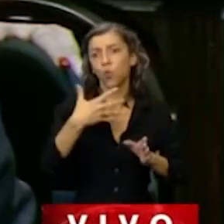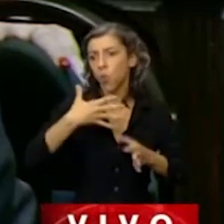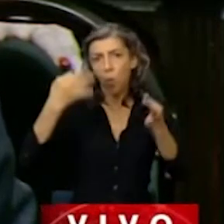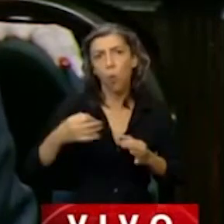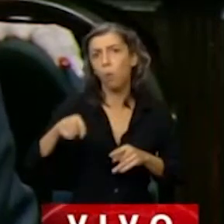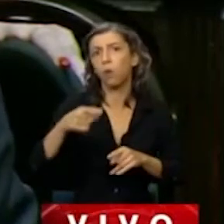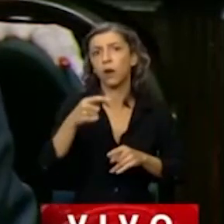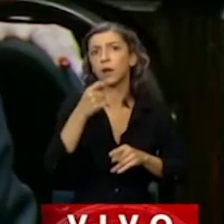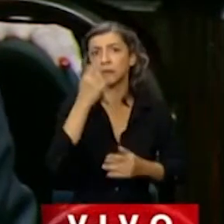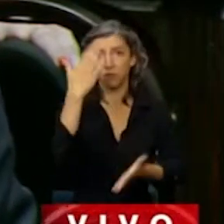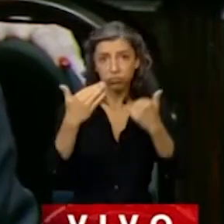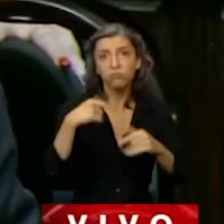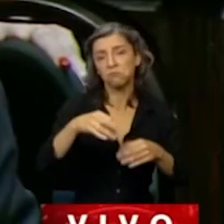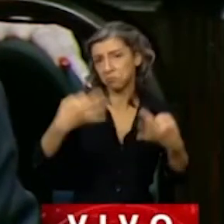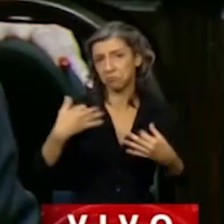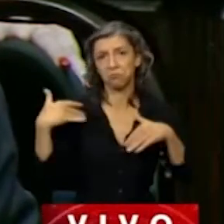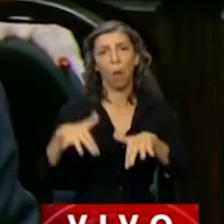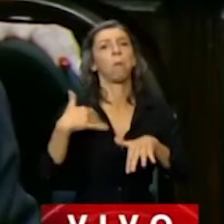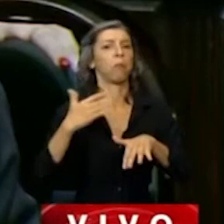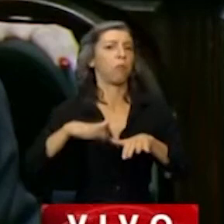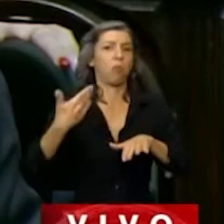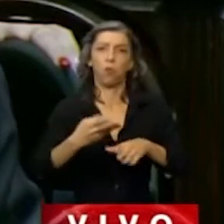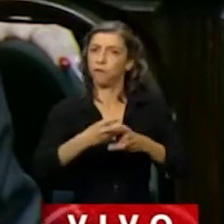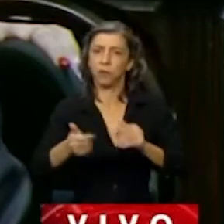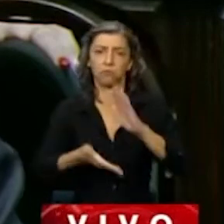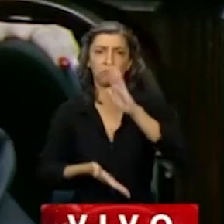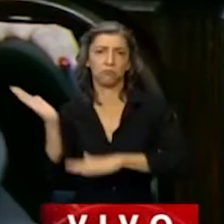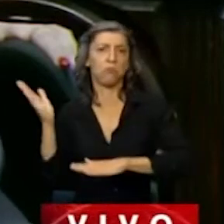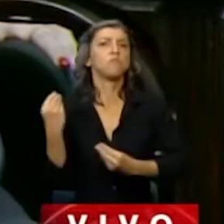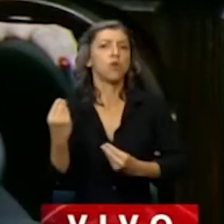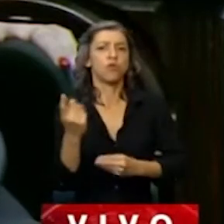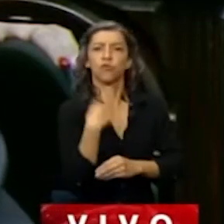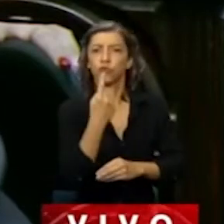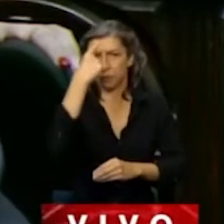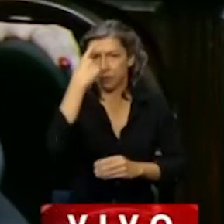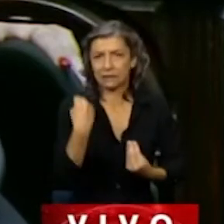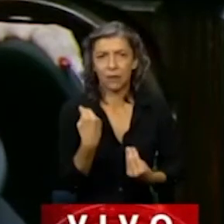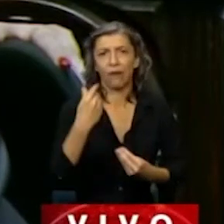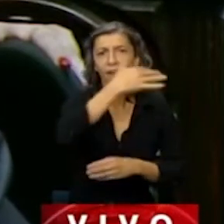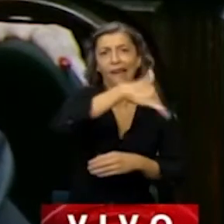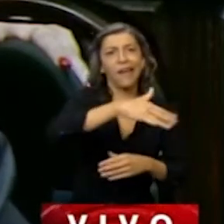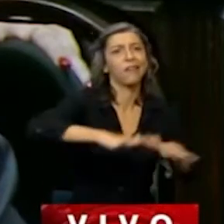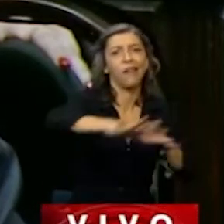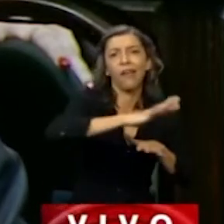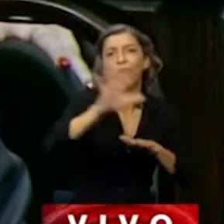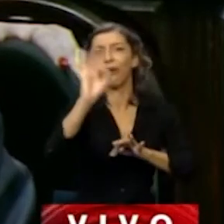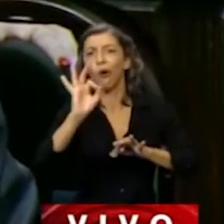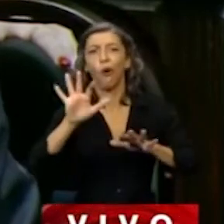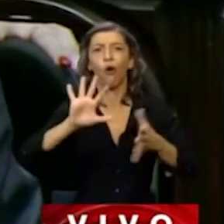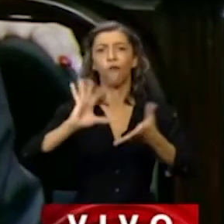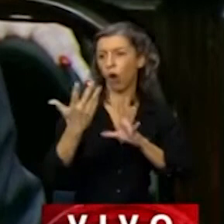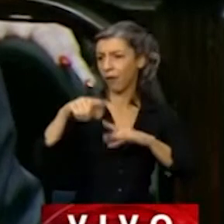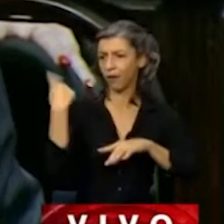Nosotros creemos que no es la calle ni el recinto el lugar para determinar los culpables de un delito. Es el Poder